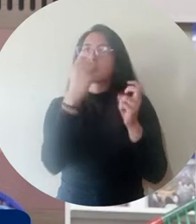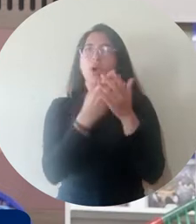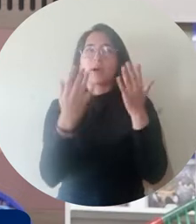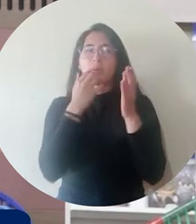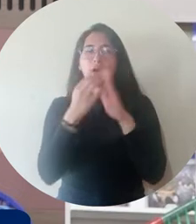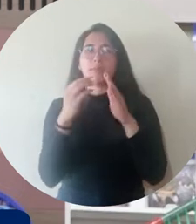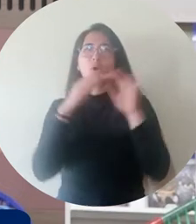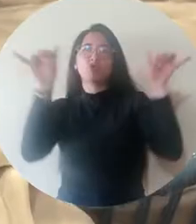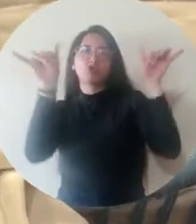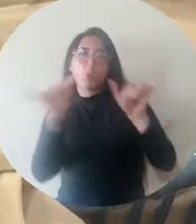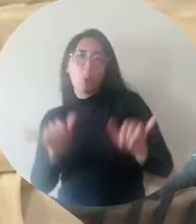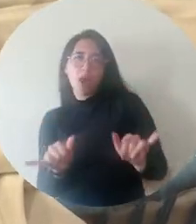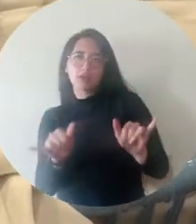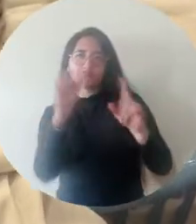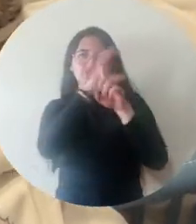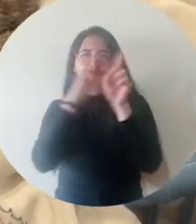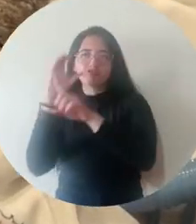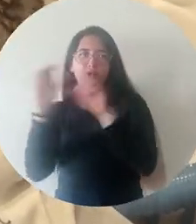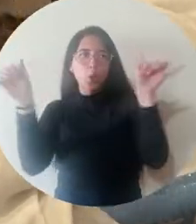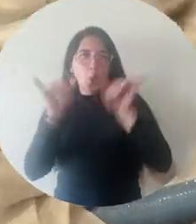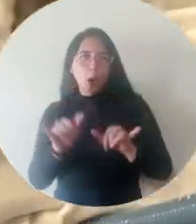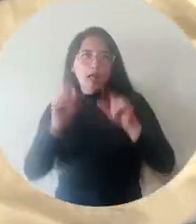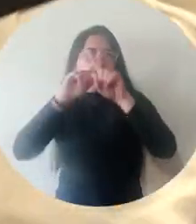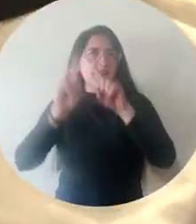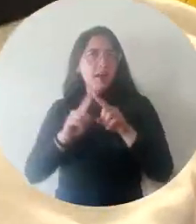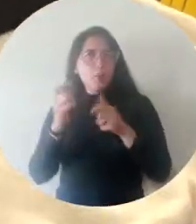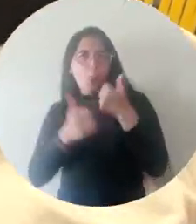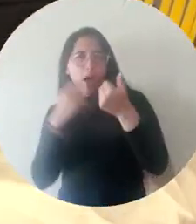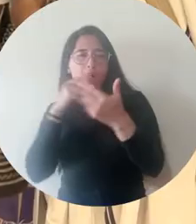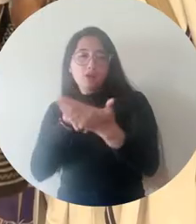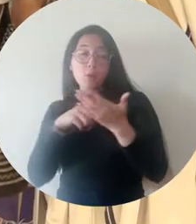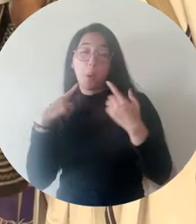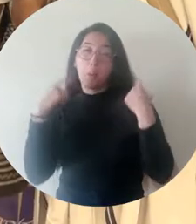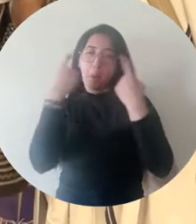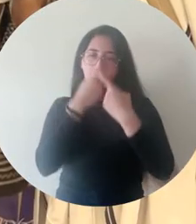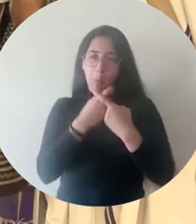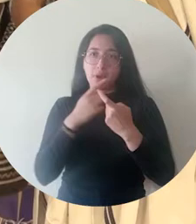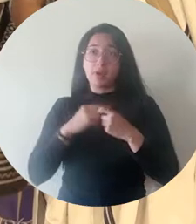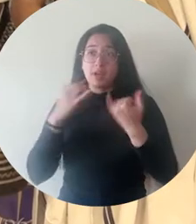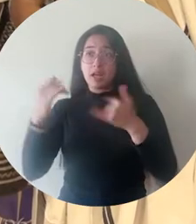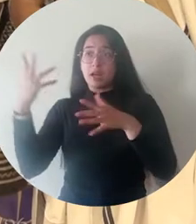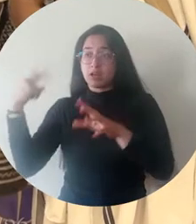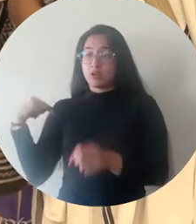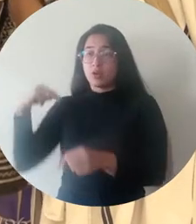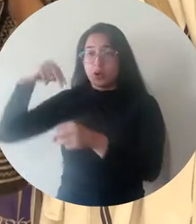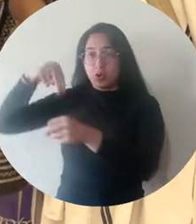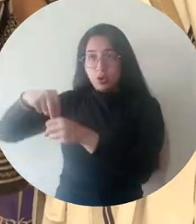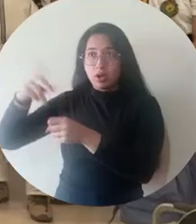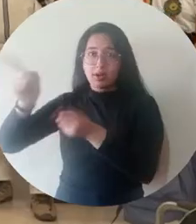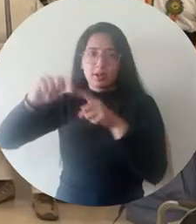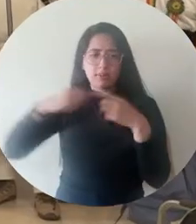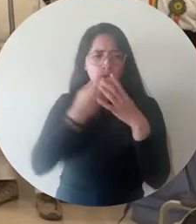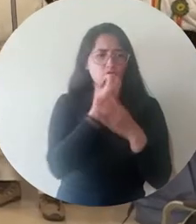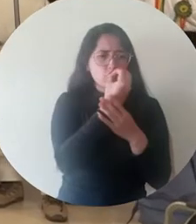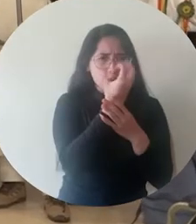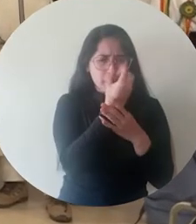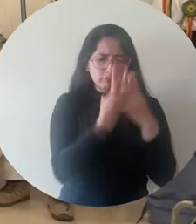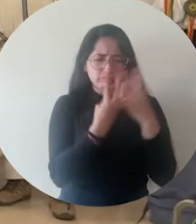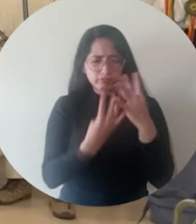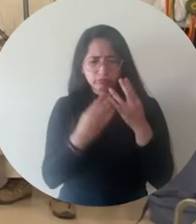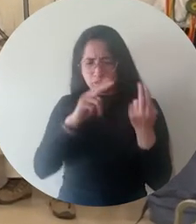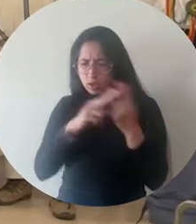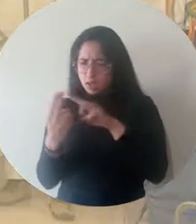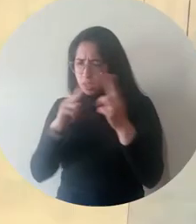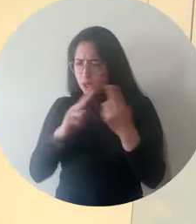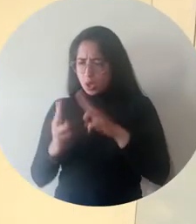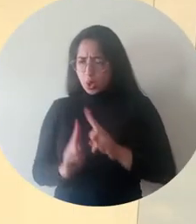las diferencias y las similitudes que hay entre las culturas. En esta importante reflexión sobre el conocimiento ancestral y la ciencia de los números, los